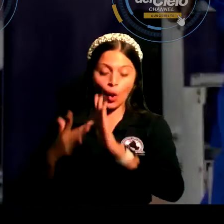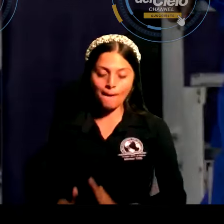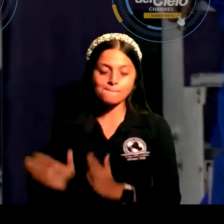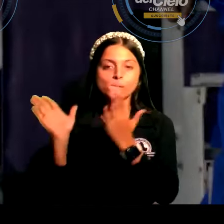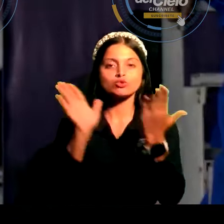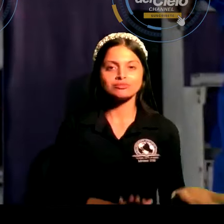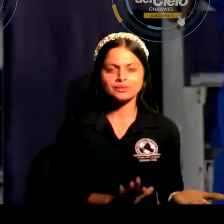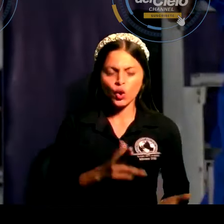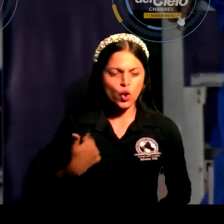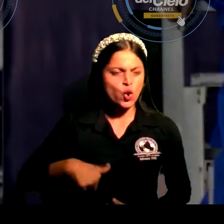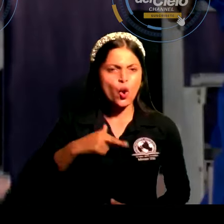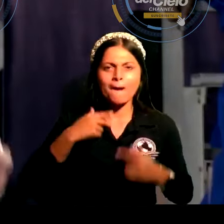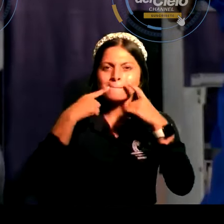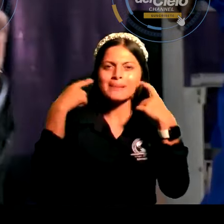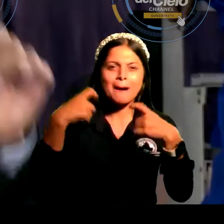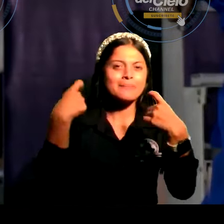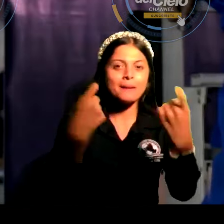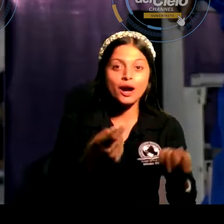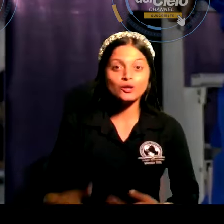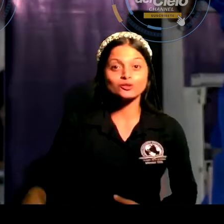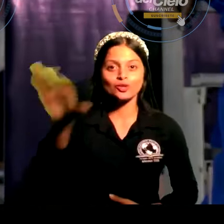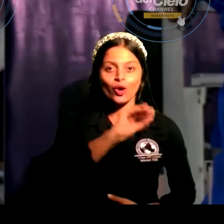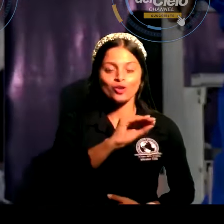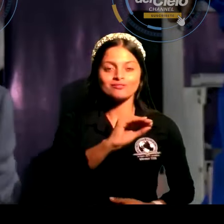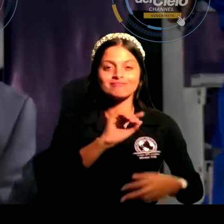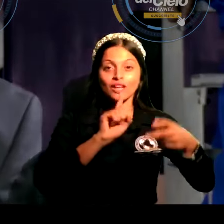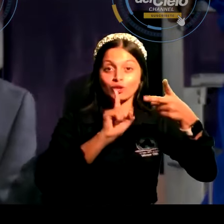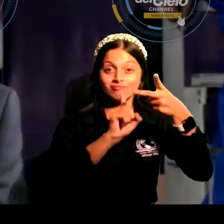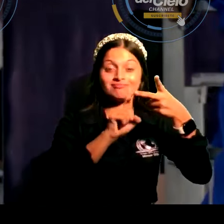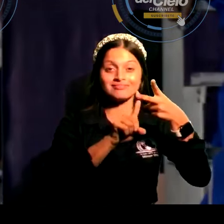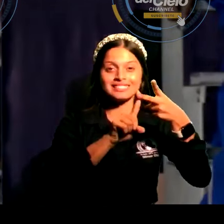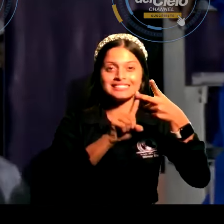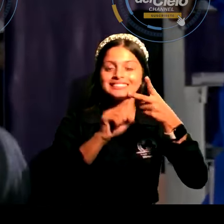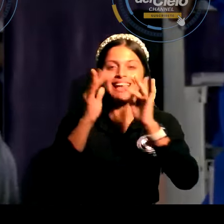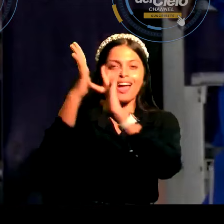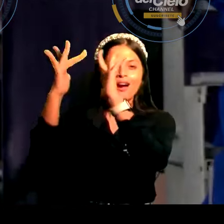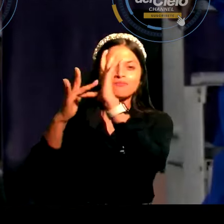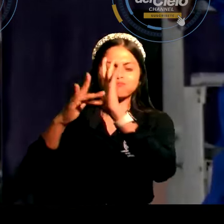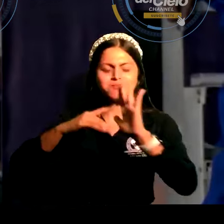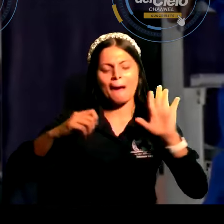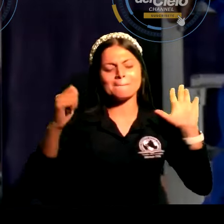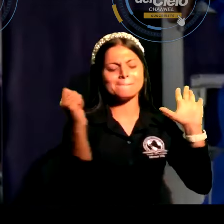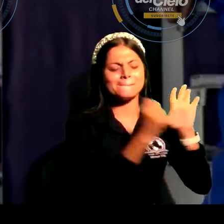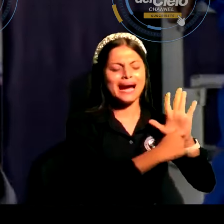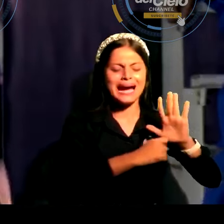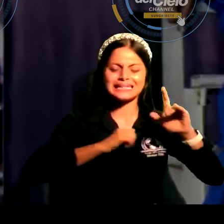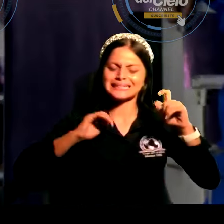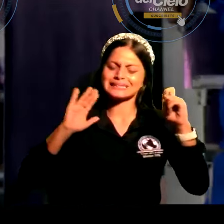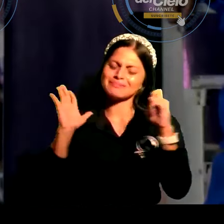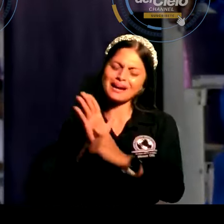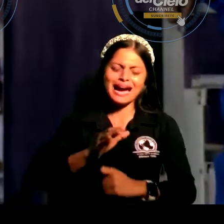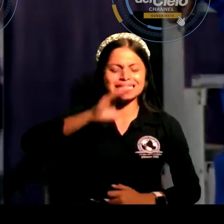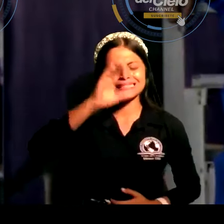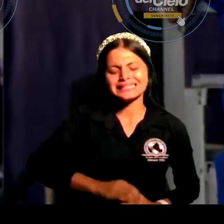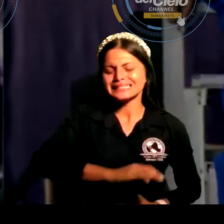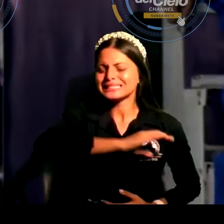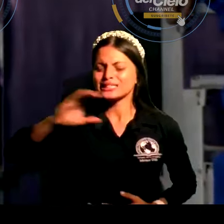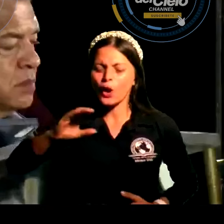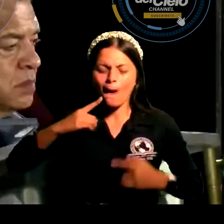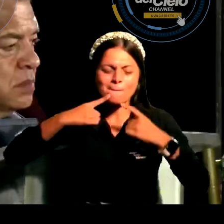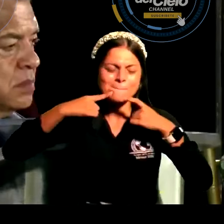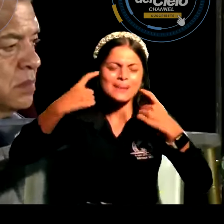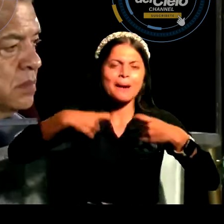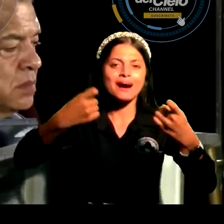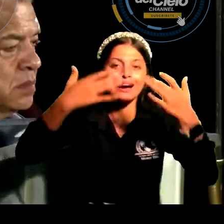nuestros pecados. Número dos, que fue sepultado para quitar nuestros pecados. Y